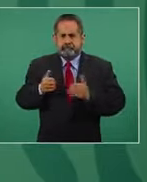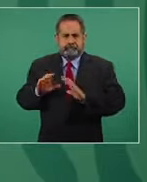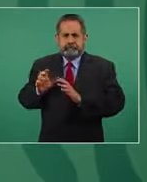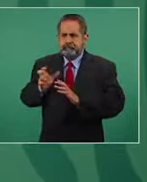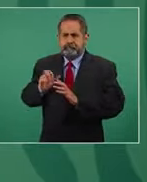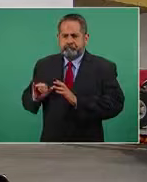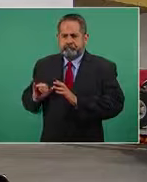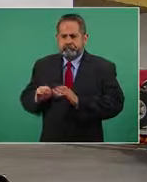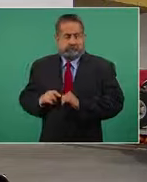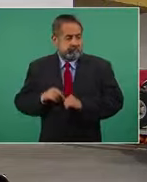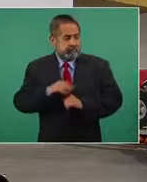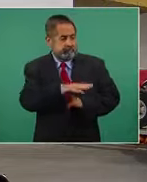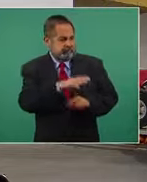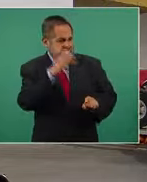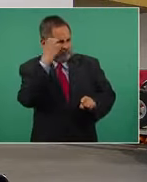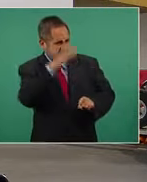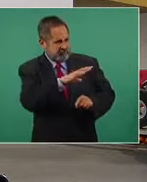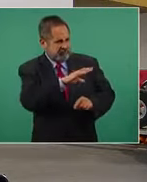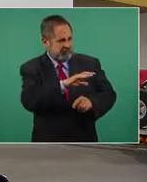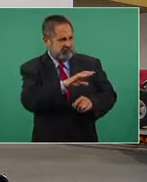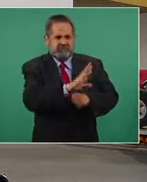el no a la crueldad.